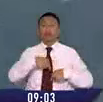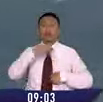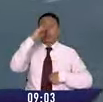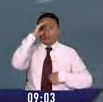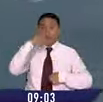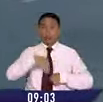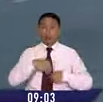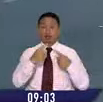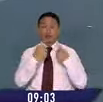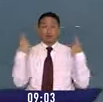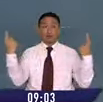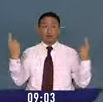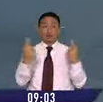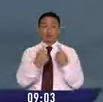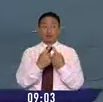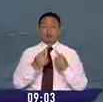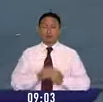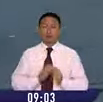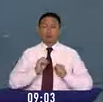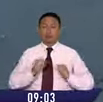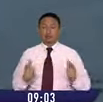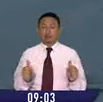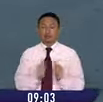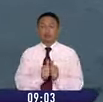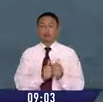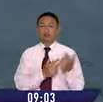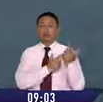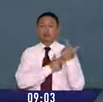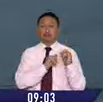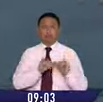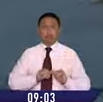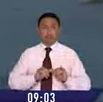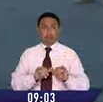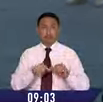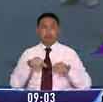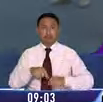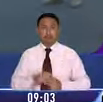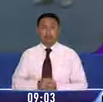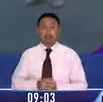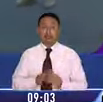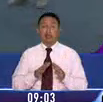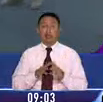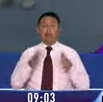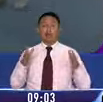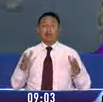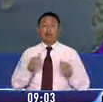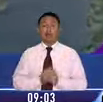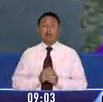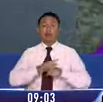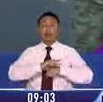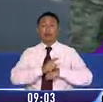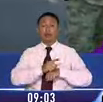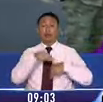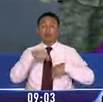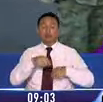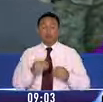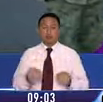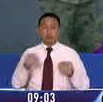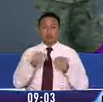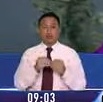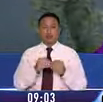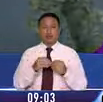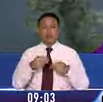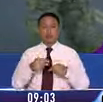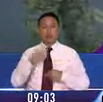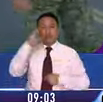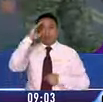la Policía Nacional, también las Fuerzas Armadas se mantiene, también se ha ampliado, cada minuto existe un mayor número